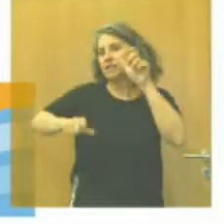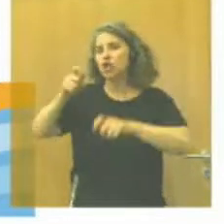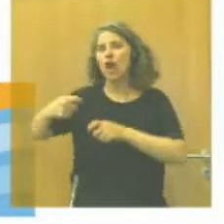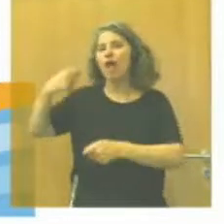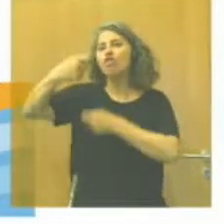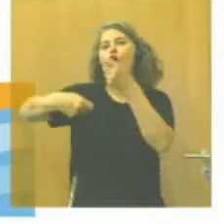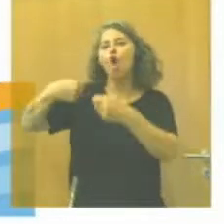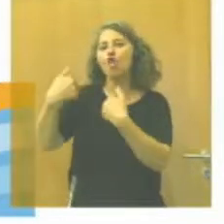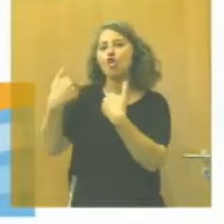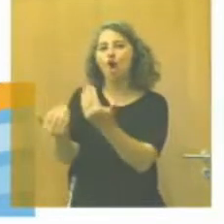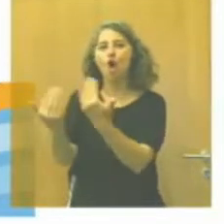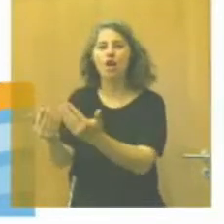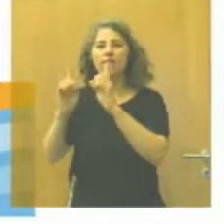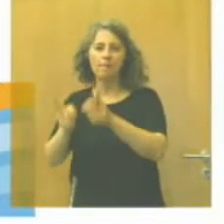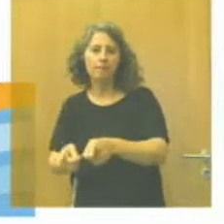académicos y